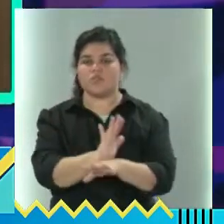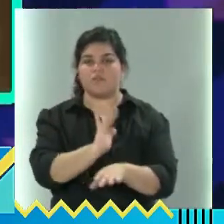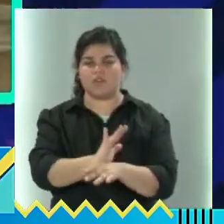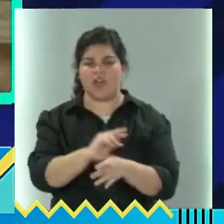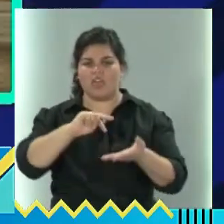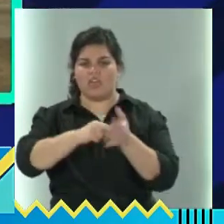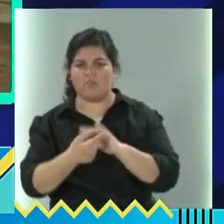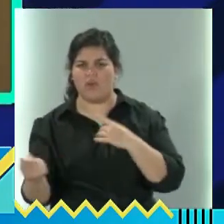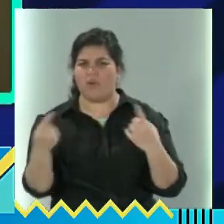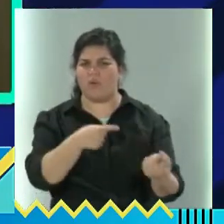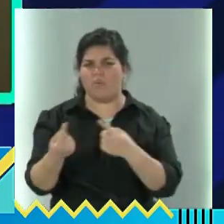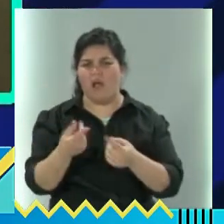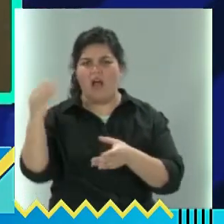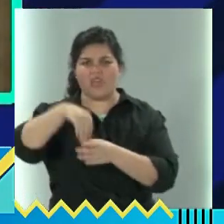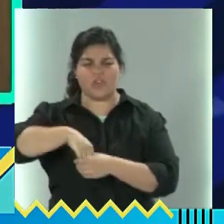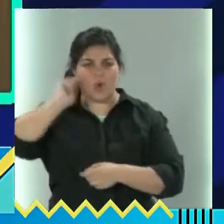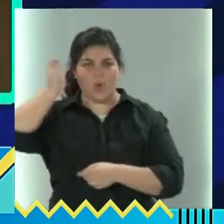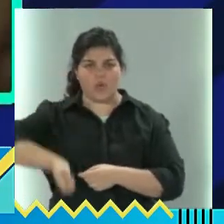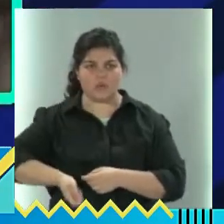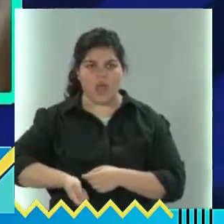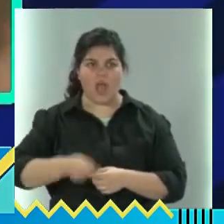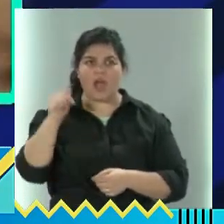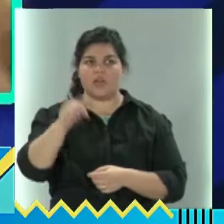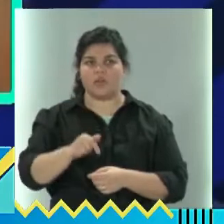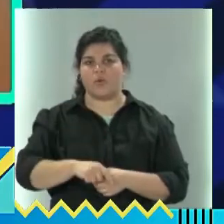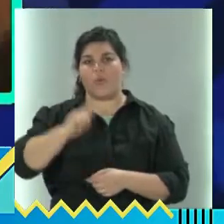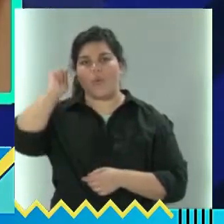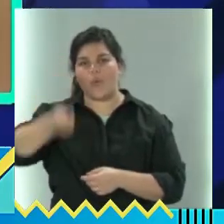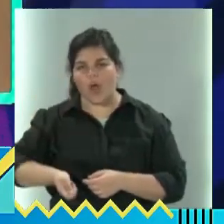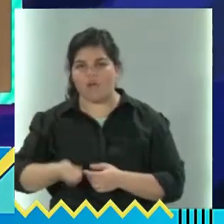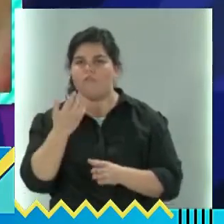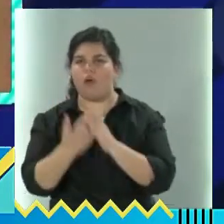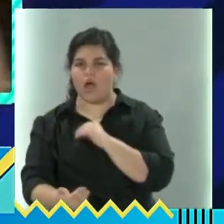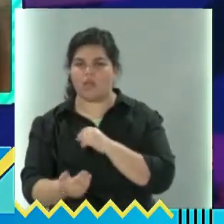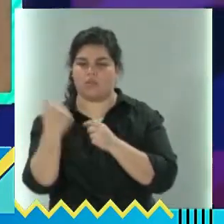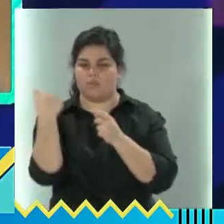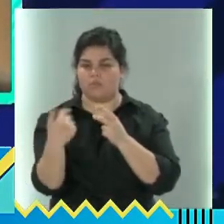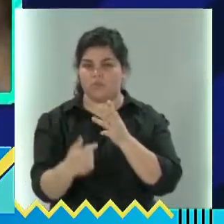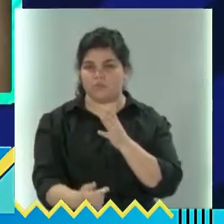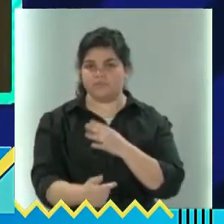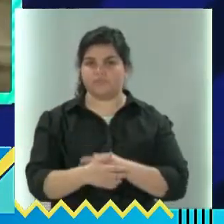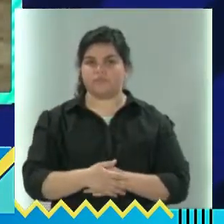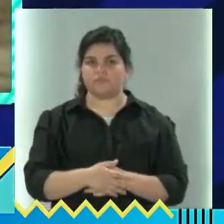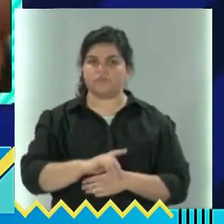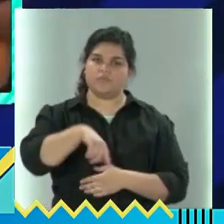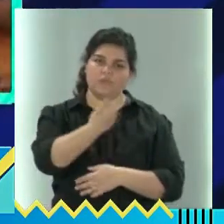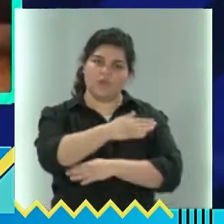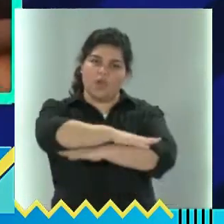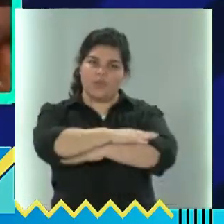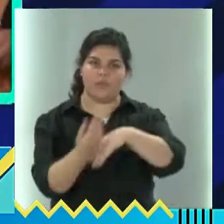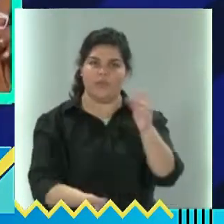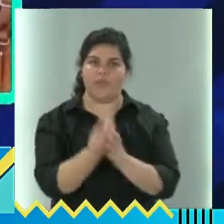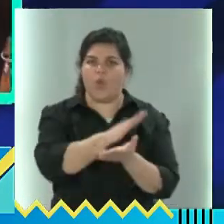judicial donde prácticamente estaban en desuso los jueces de falta, la actividad principal. Y otras conductas que han surgido que